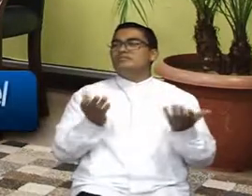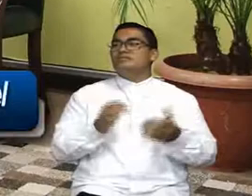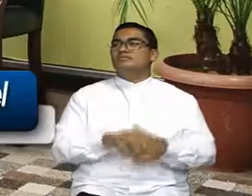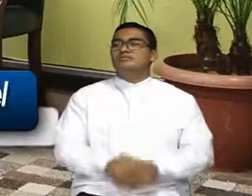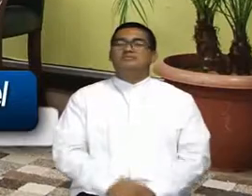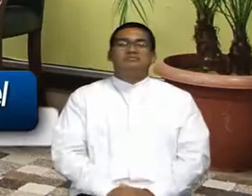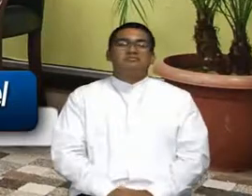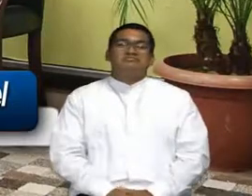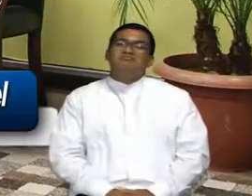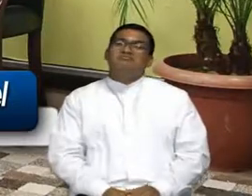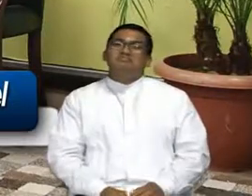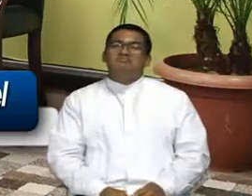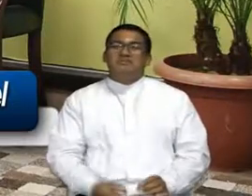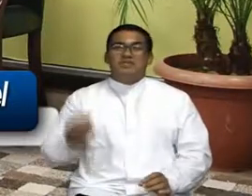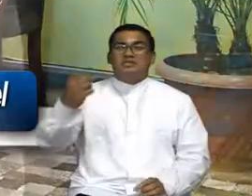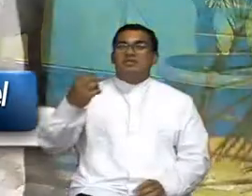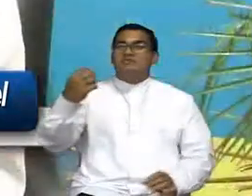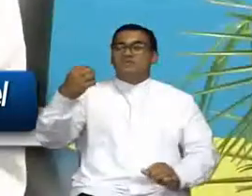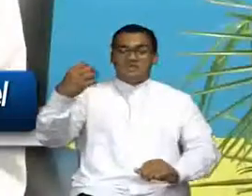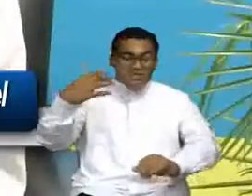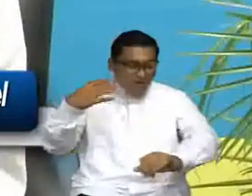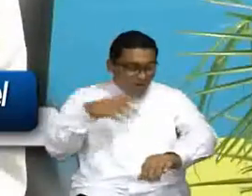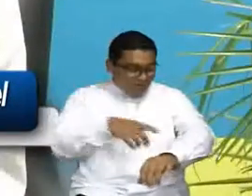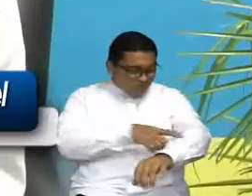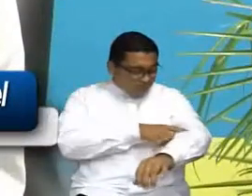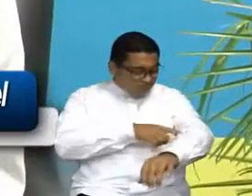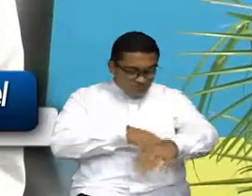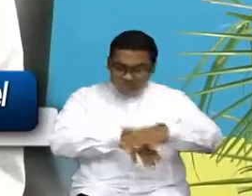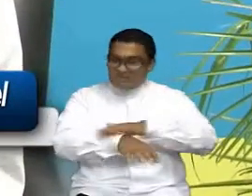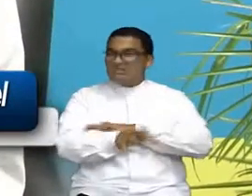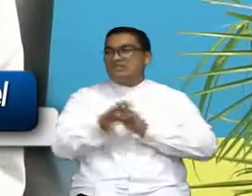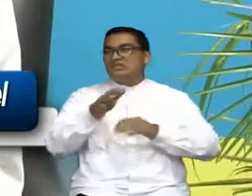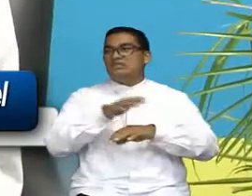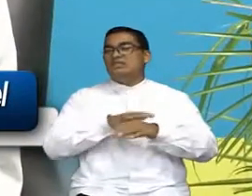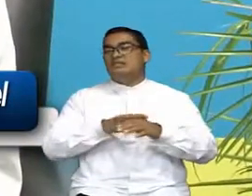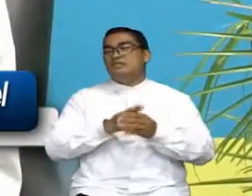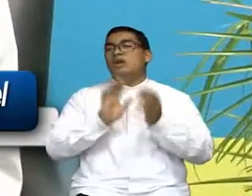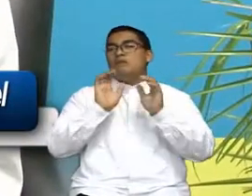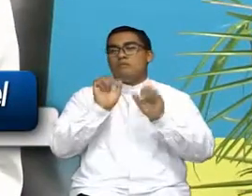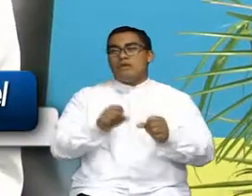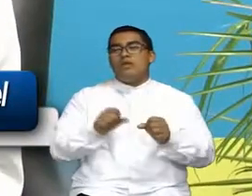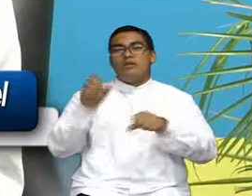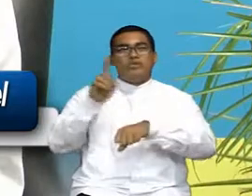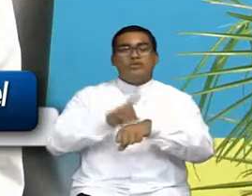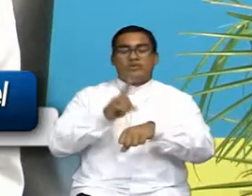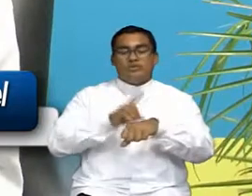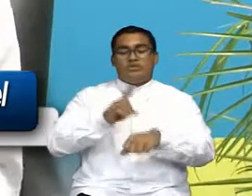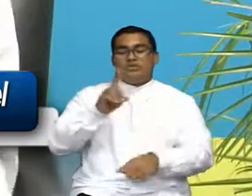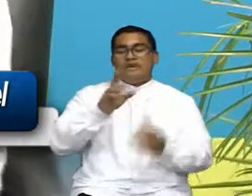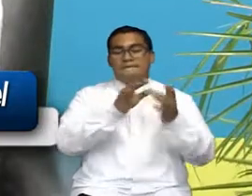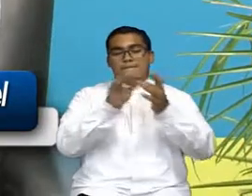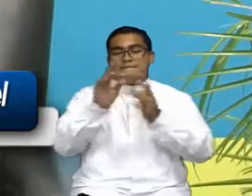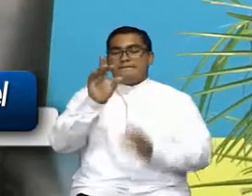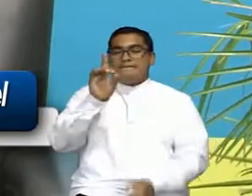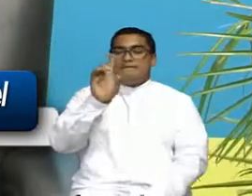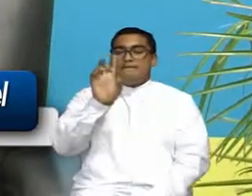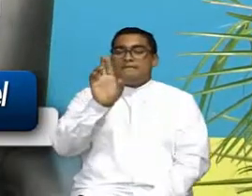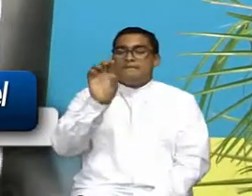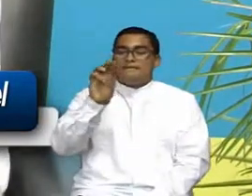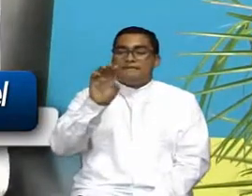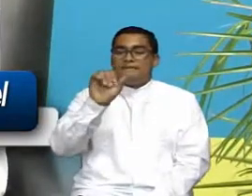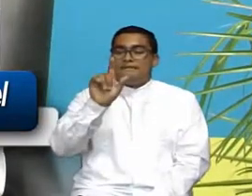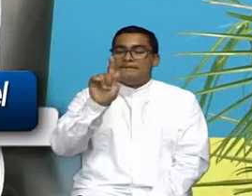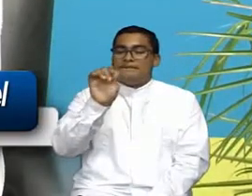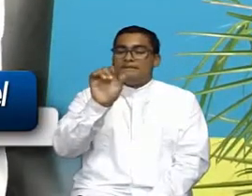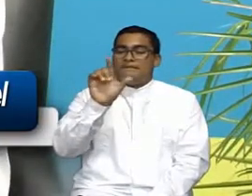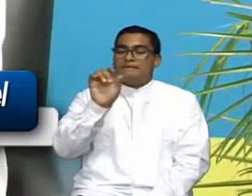son manchas en piel, lo puede ver dermatología. Para nada. Si son manchas, que la sale oscurito, tengo